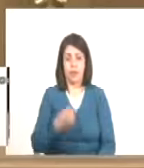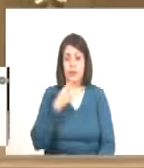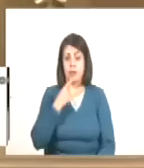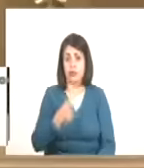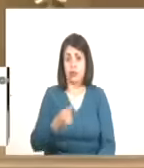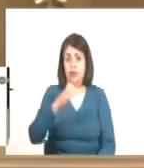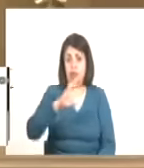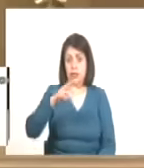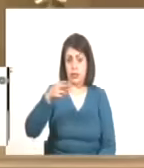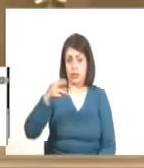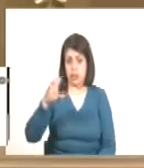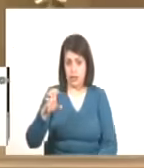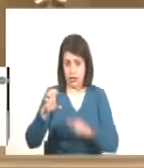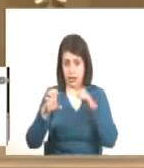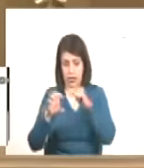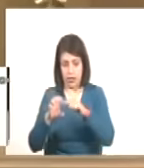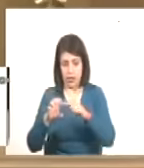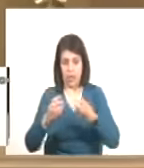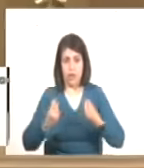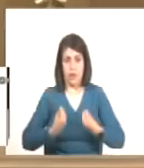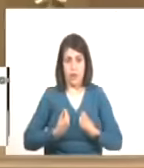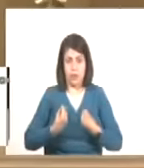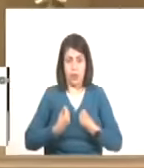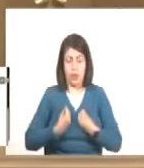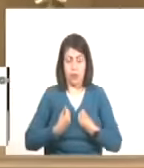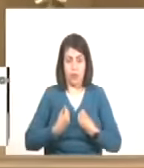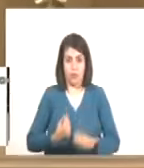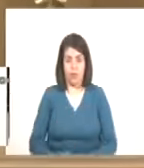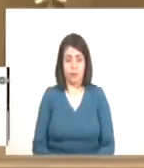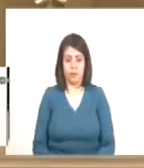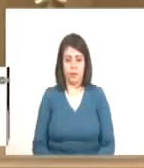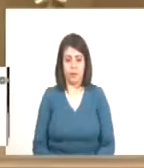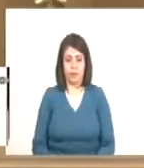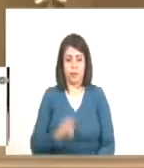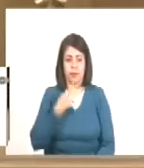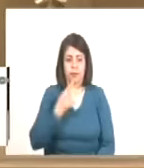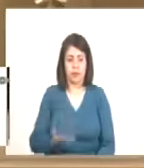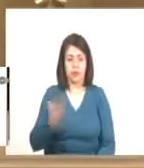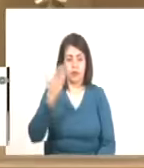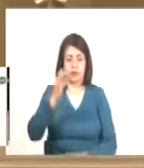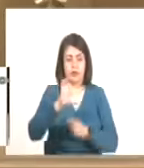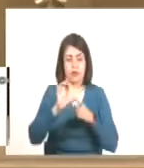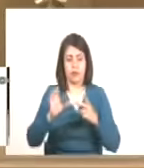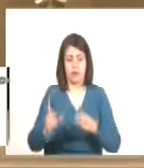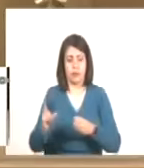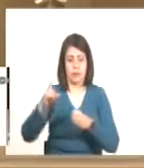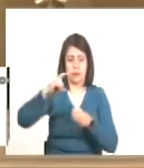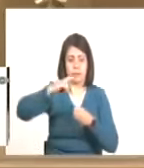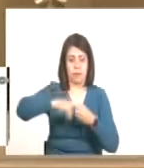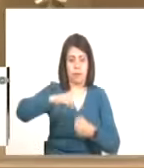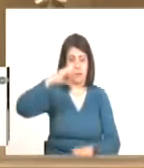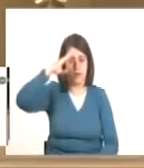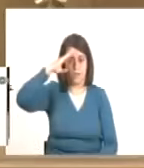Che vivo es resaltar su carácter militante y de